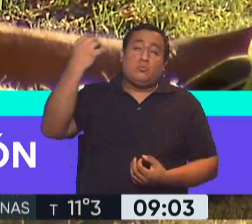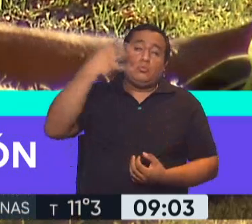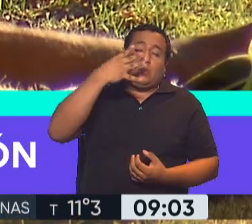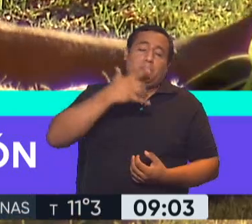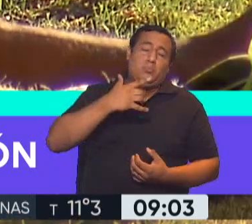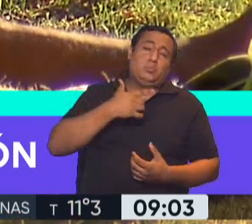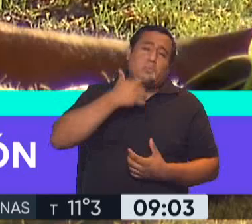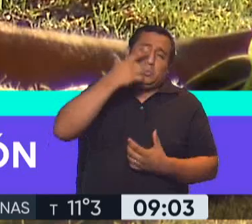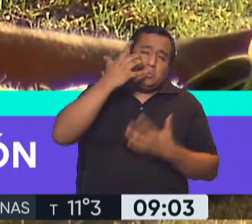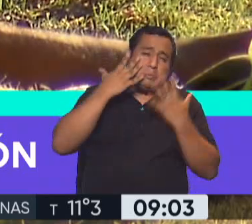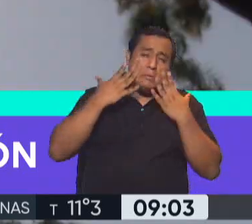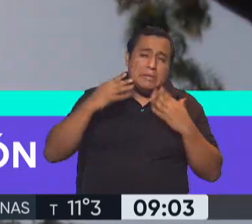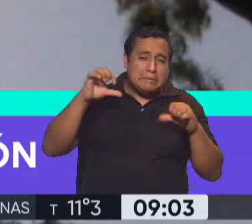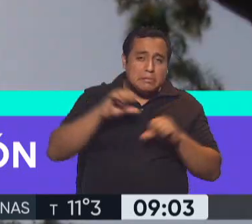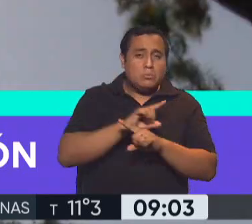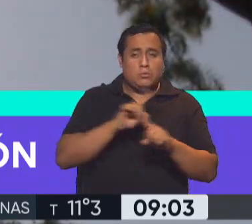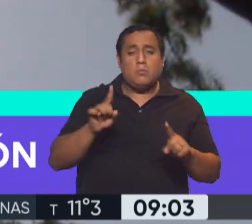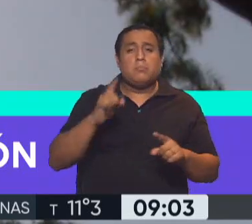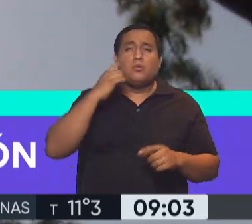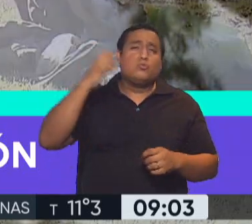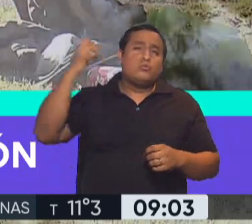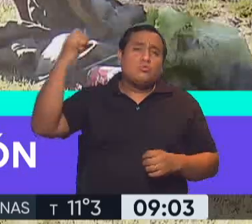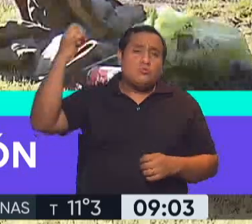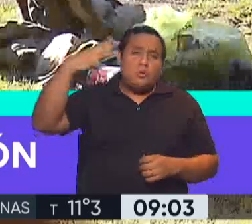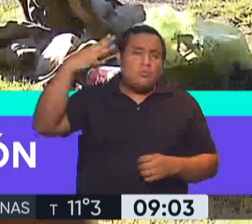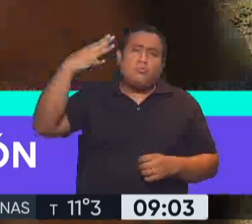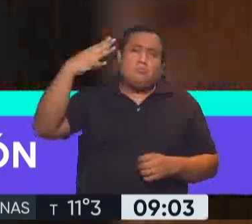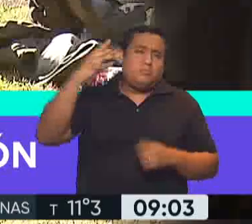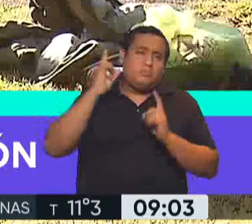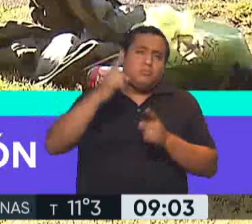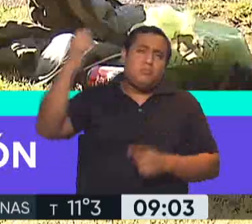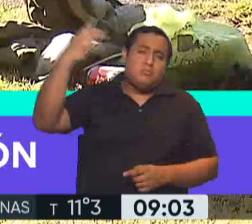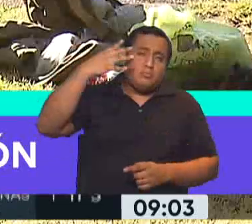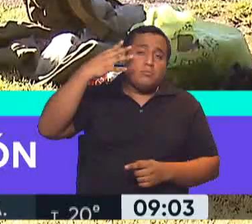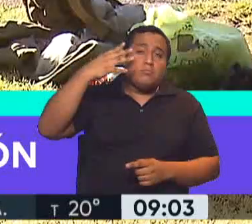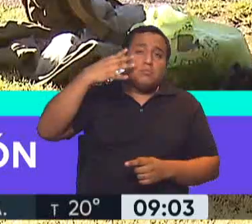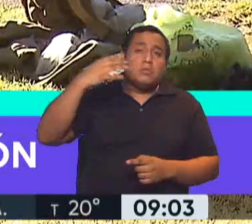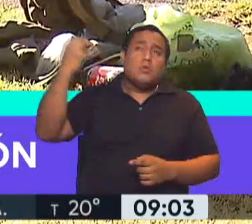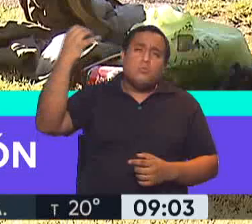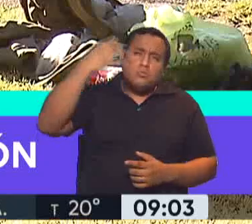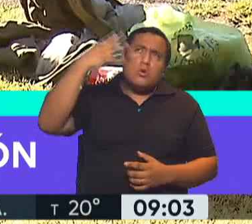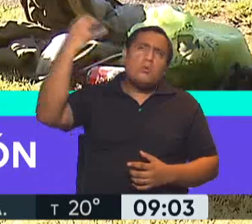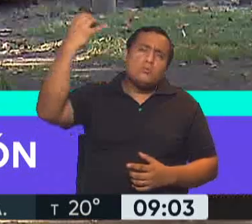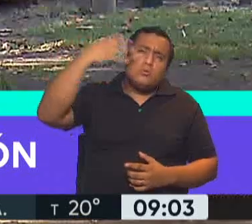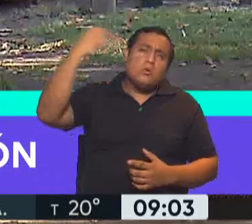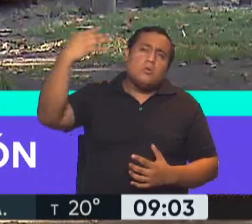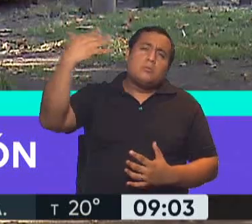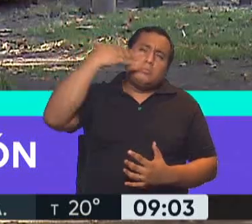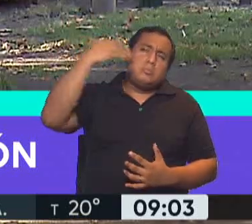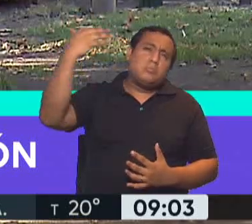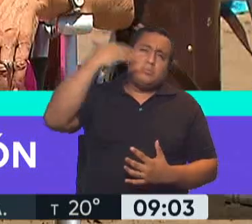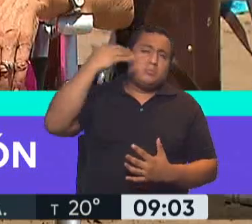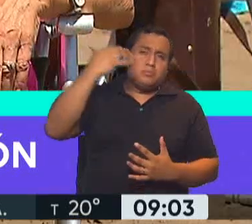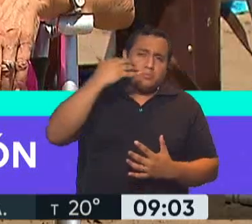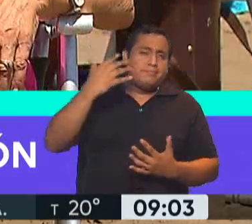sol emite radiaciones que se acumulan todo el año y toda la vida. Entonces, a medida que va transcurriendo el tiempo, ese daño solar se va incrementando y lo vemos